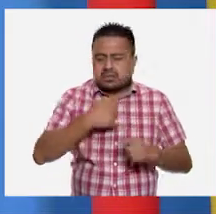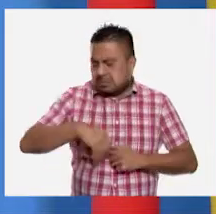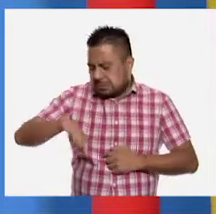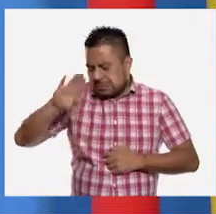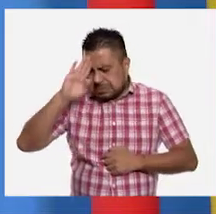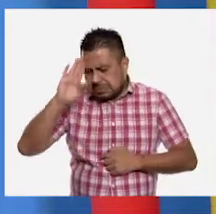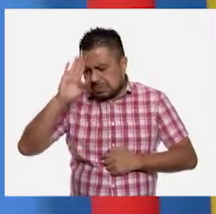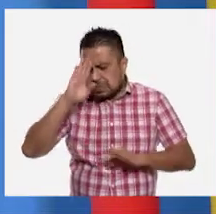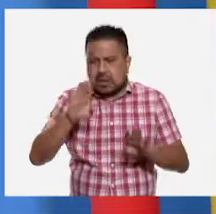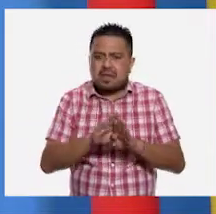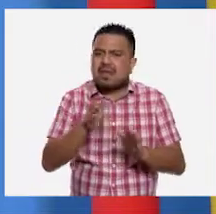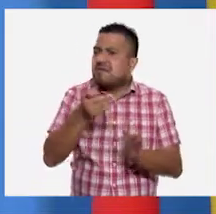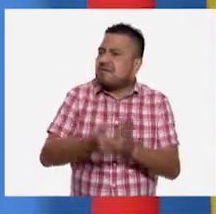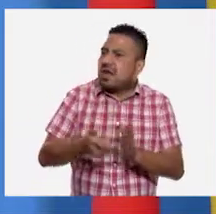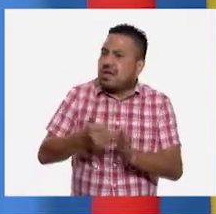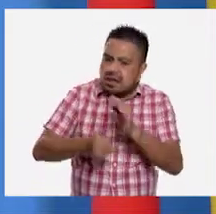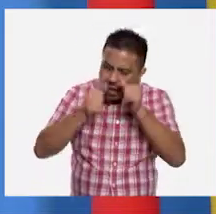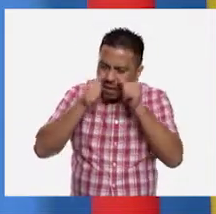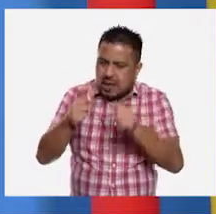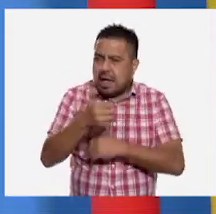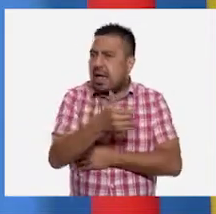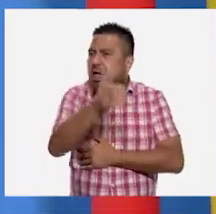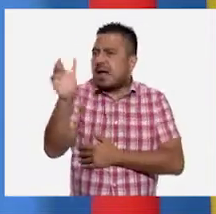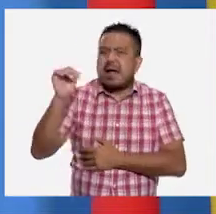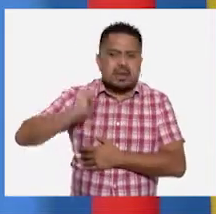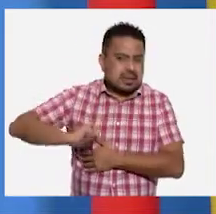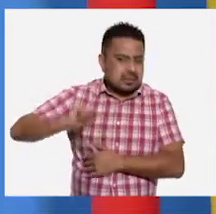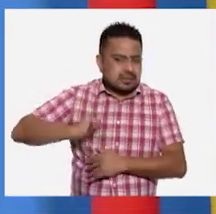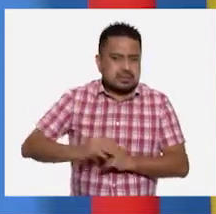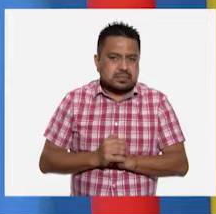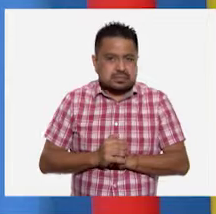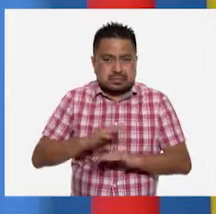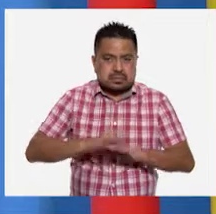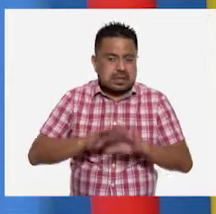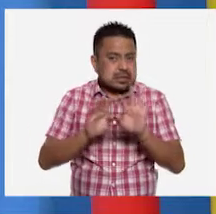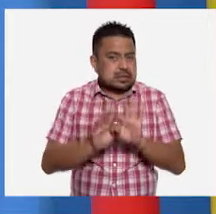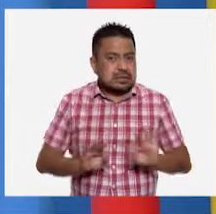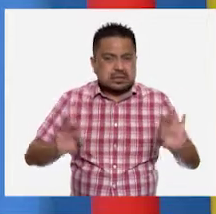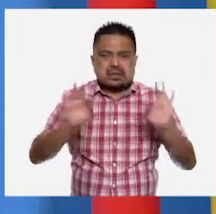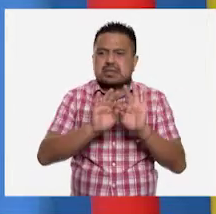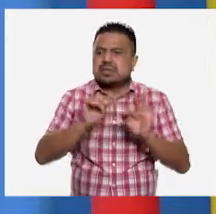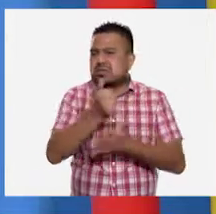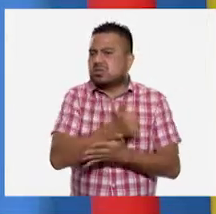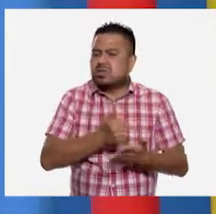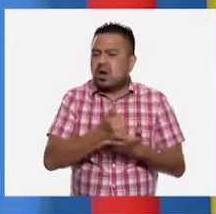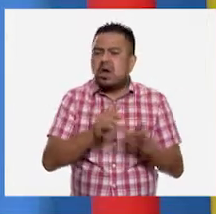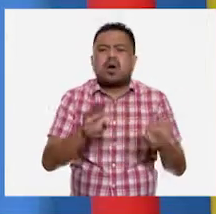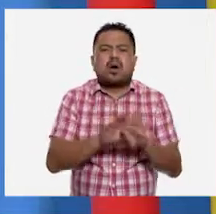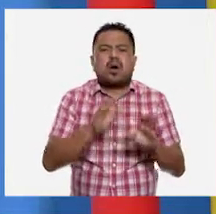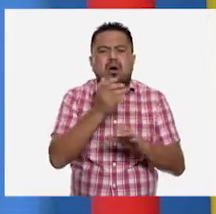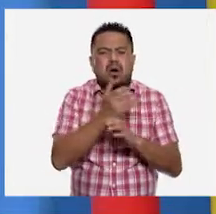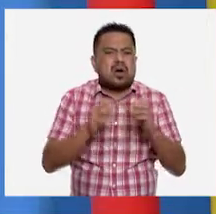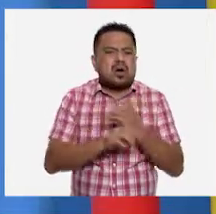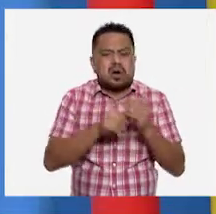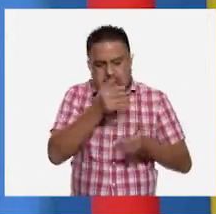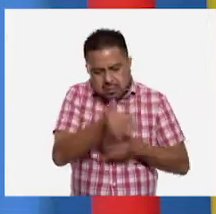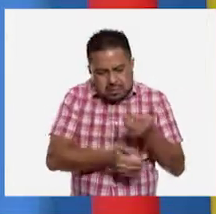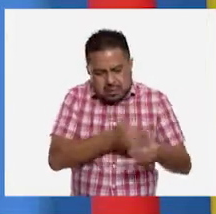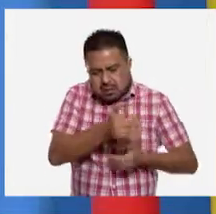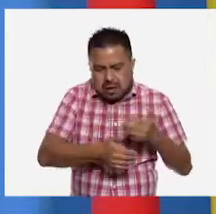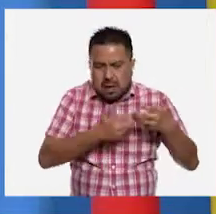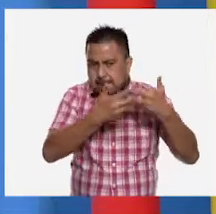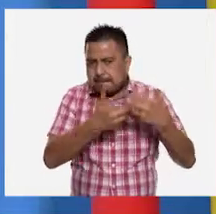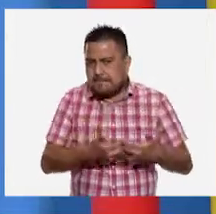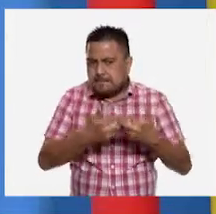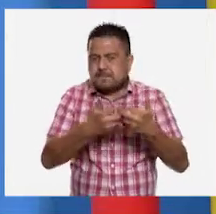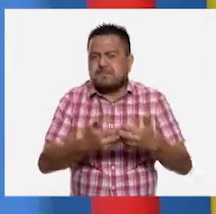considerando la desatención que se le dio al campo en esos momentos y la prioridad que tenía la ciudad como el núcleo del proceso de industrialización